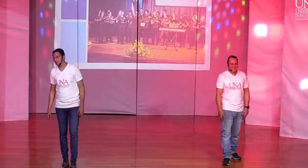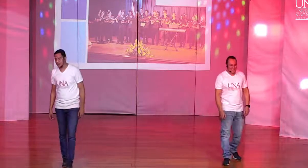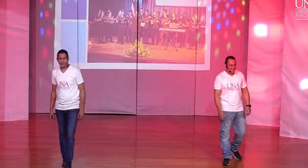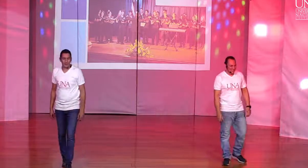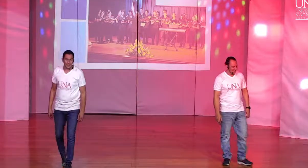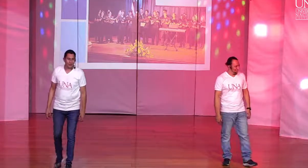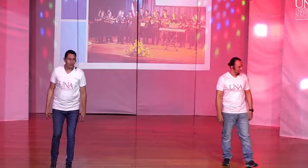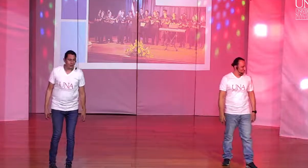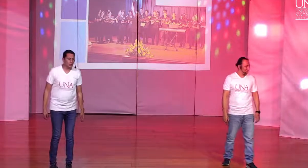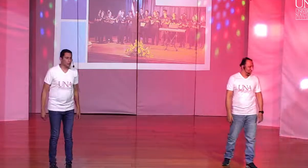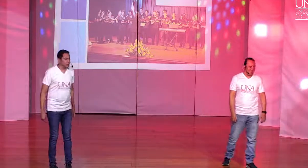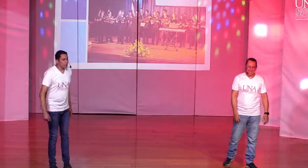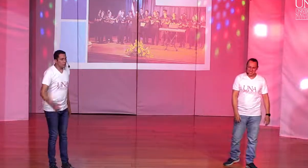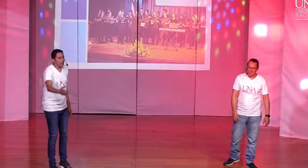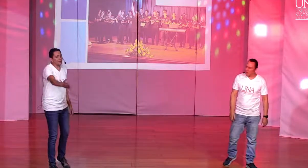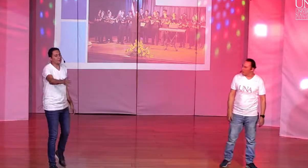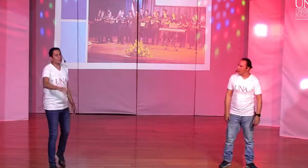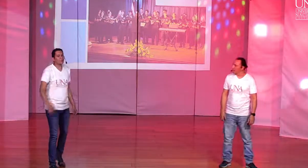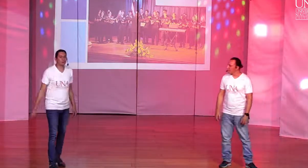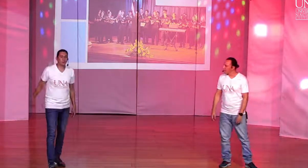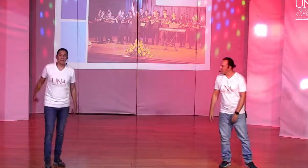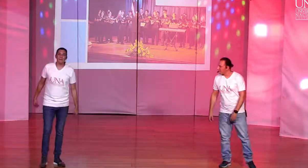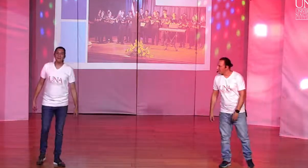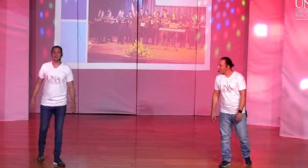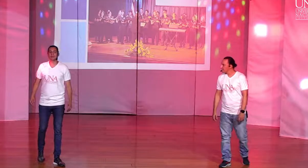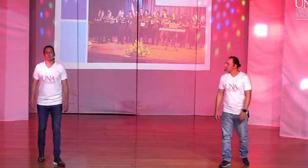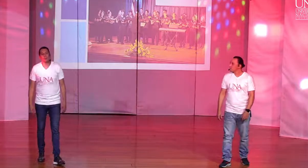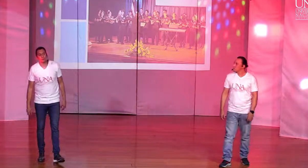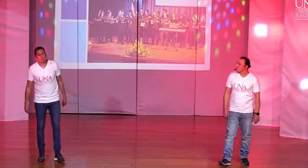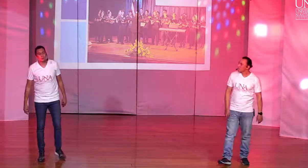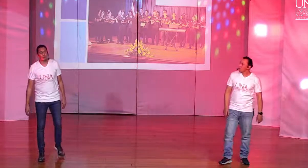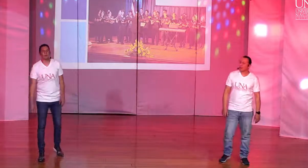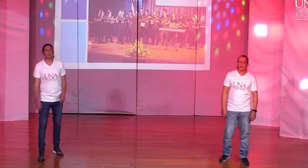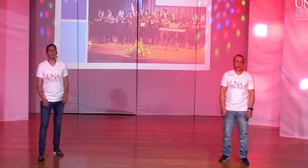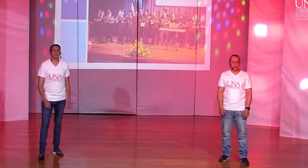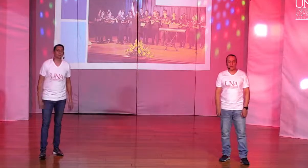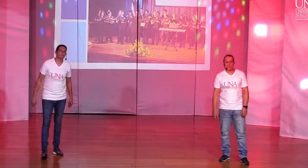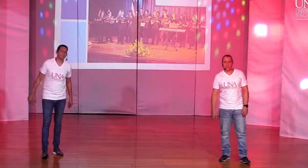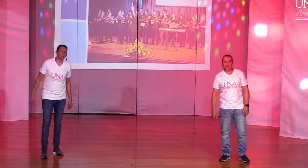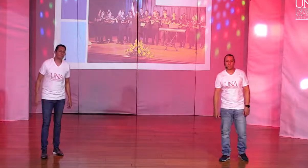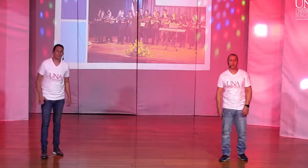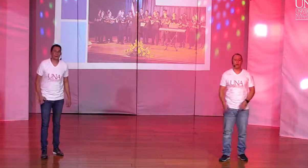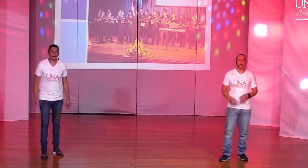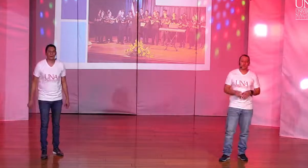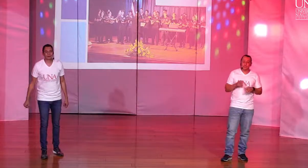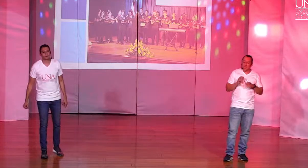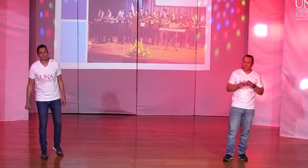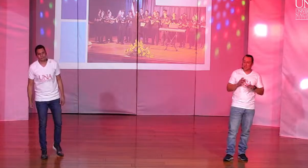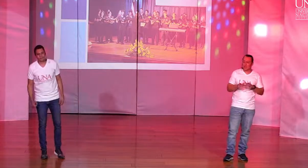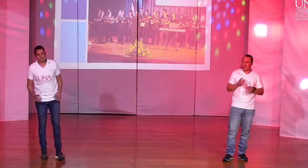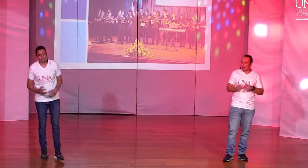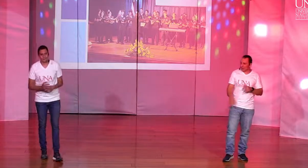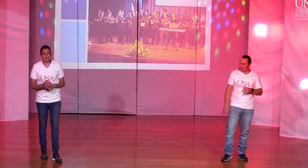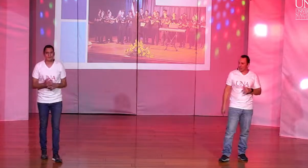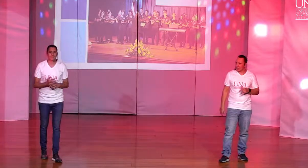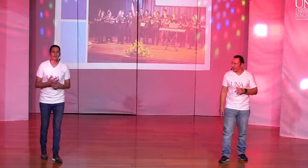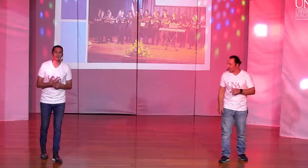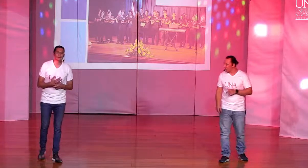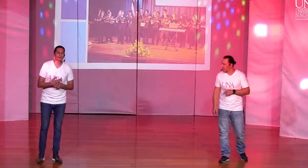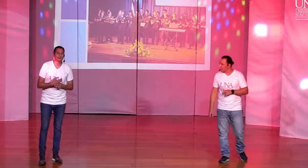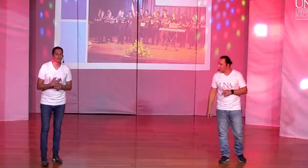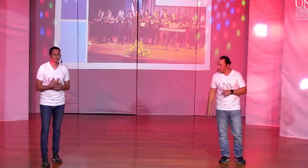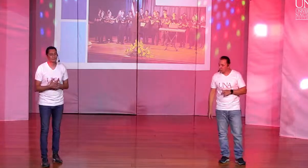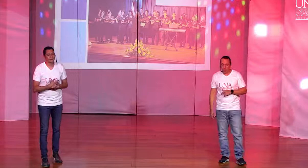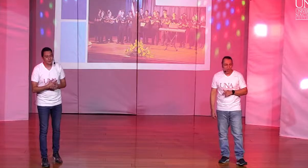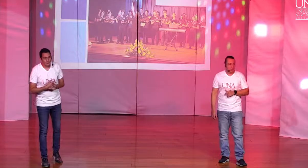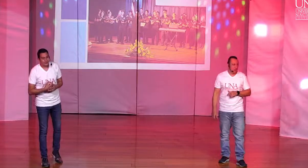bien, excelente. Excelente, sello Marito, una. ¿Qué pasó con ese link? ¿Tenemos algún otro link? Claro que sí, vean. Si ustedes entran a la página, ¿verdad?